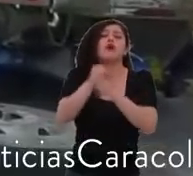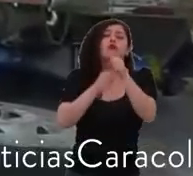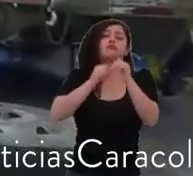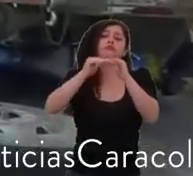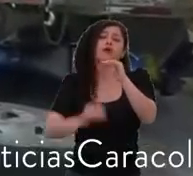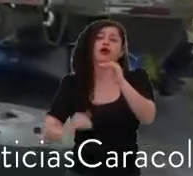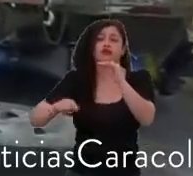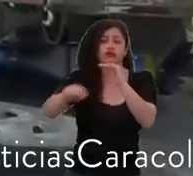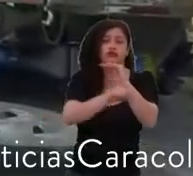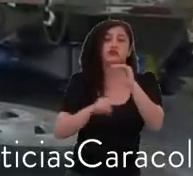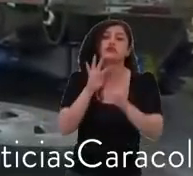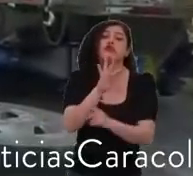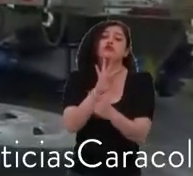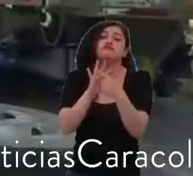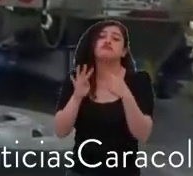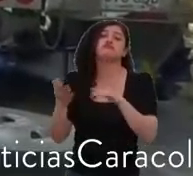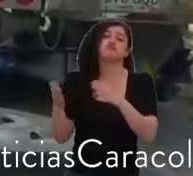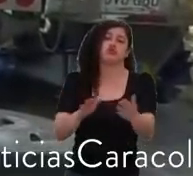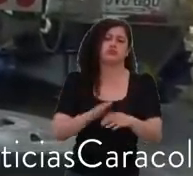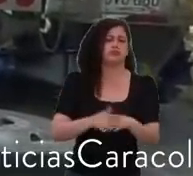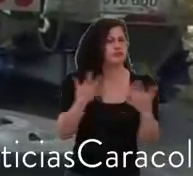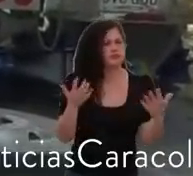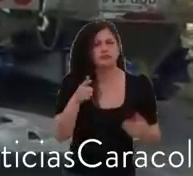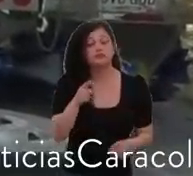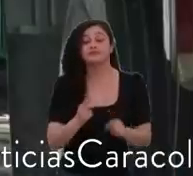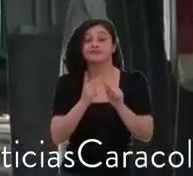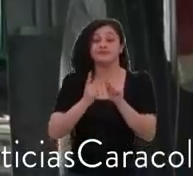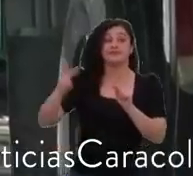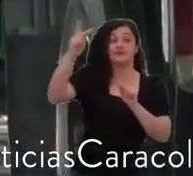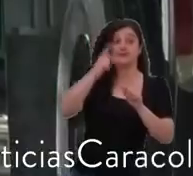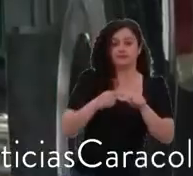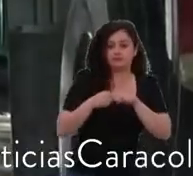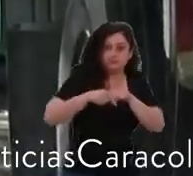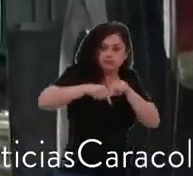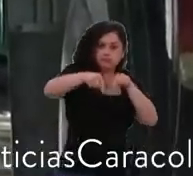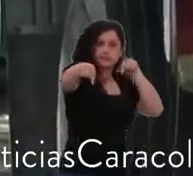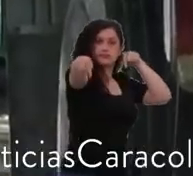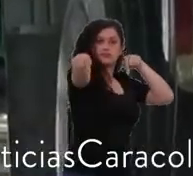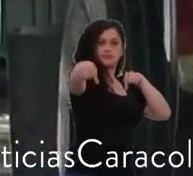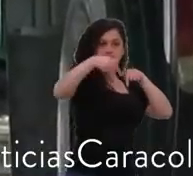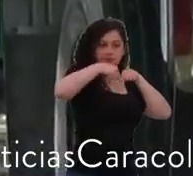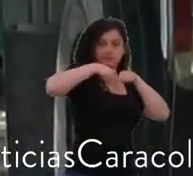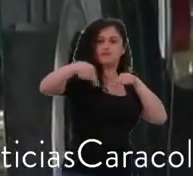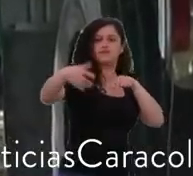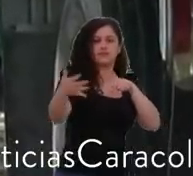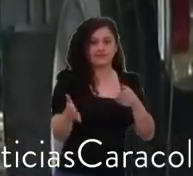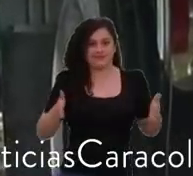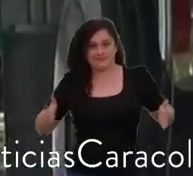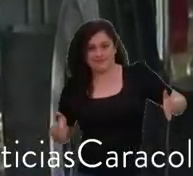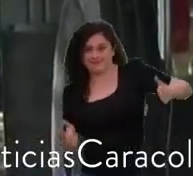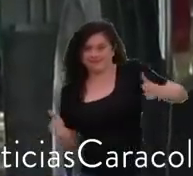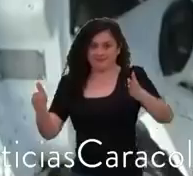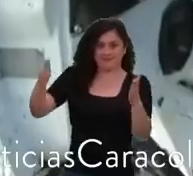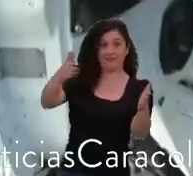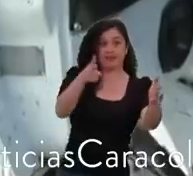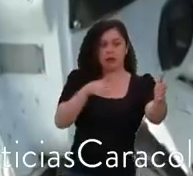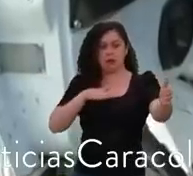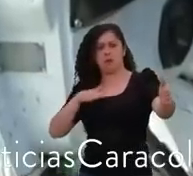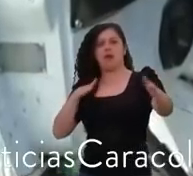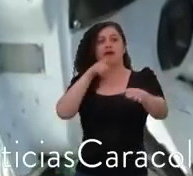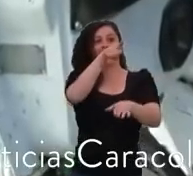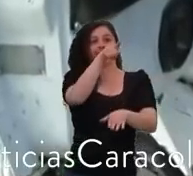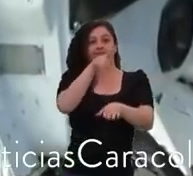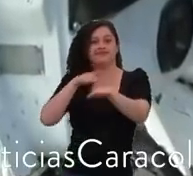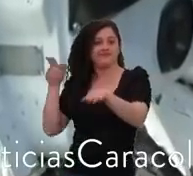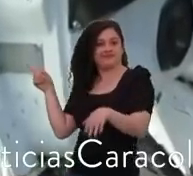En el kilómetro 79 de la vía San Roque-La Paz, en inmediaciones del municipio de Agustín Codazzi, se registró el siniestro, según las autoridades, cuando